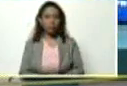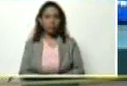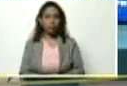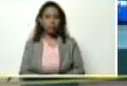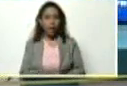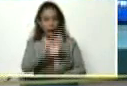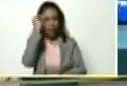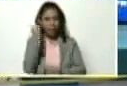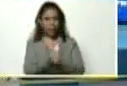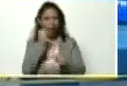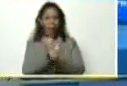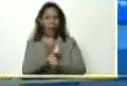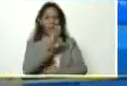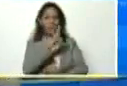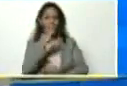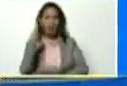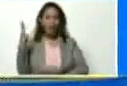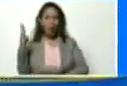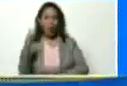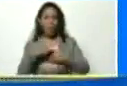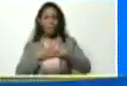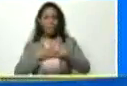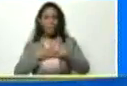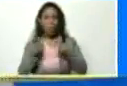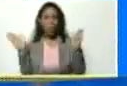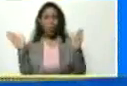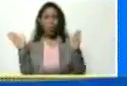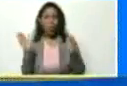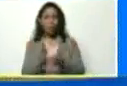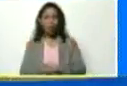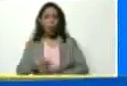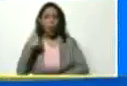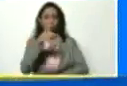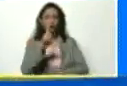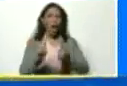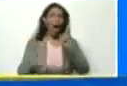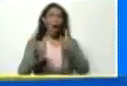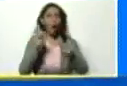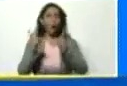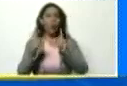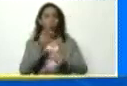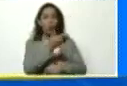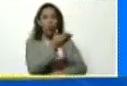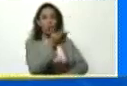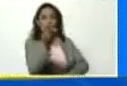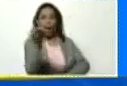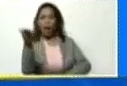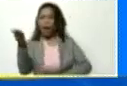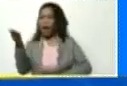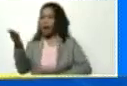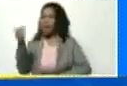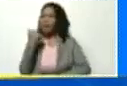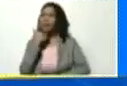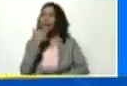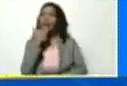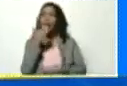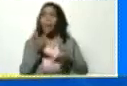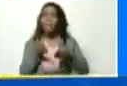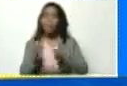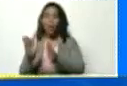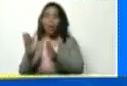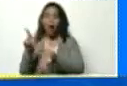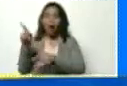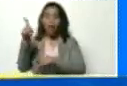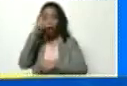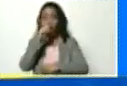la era bicentenaria que se abrió cuando algunos de ustedes estaban por nacer allá